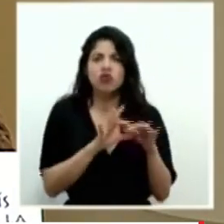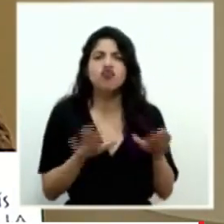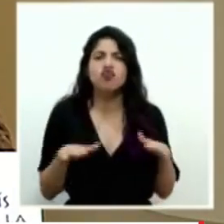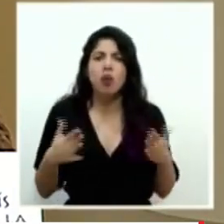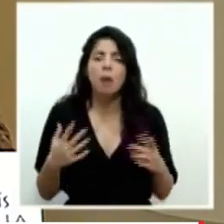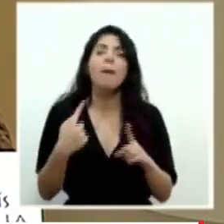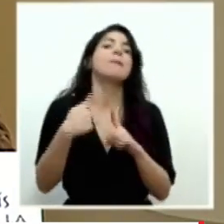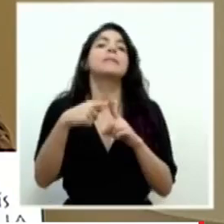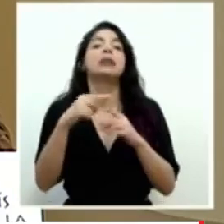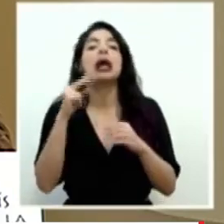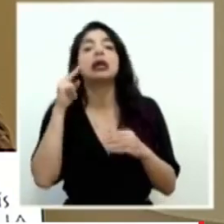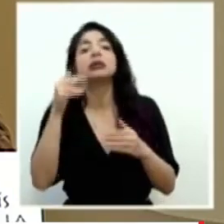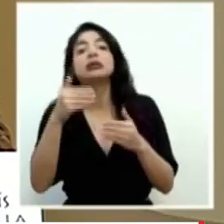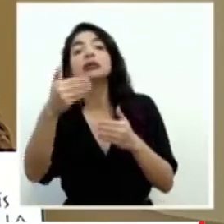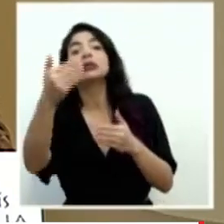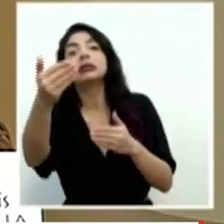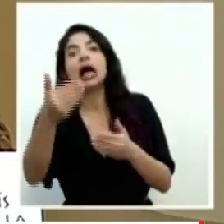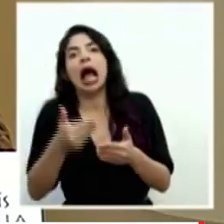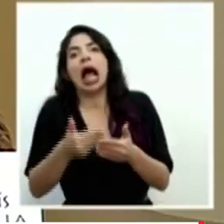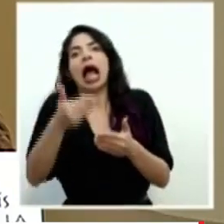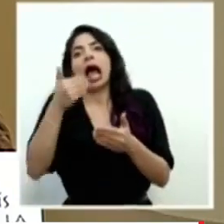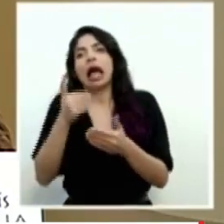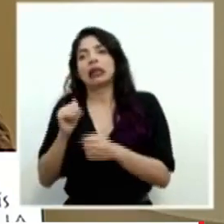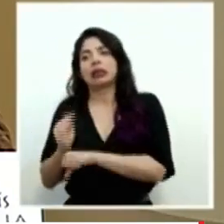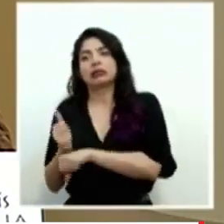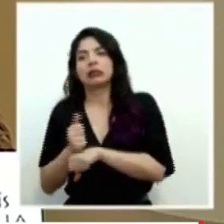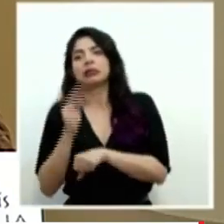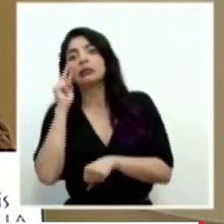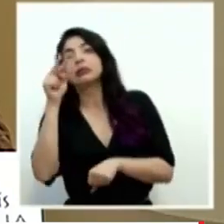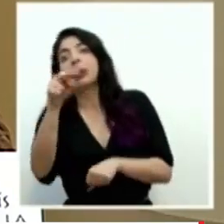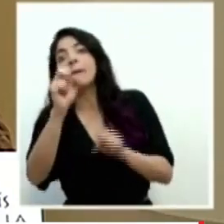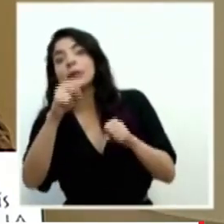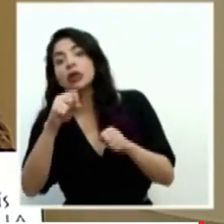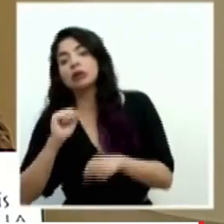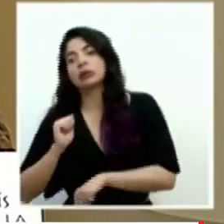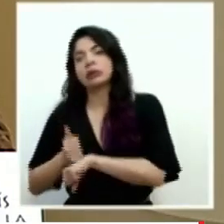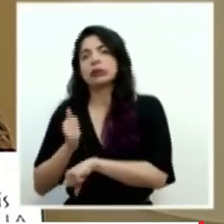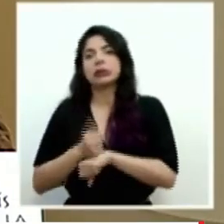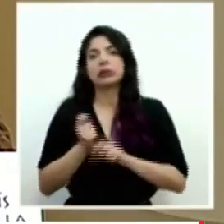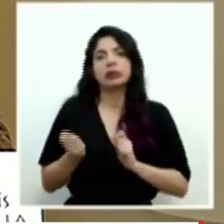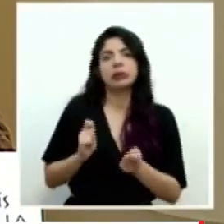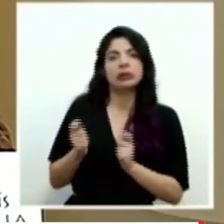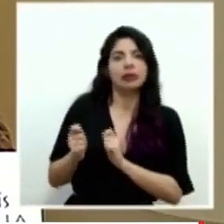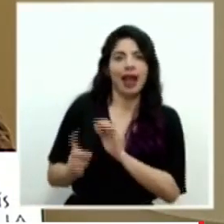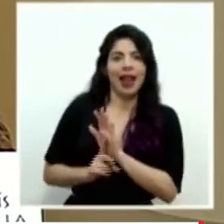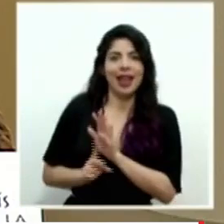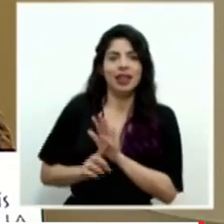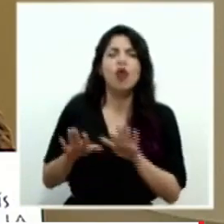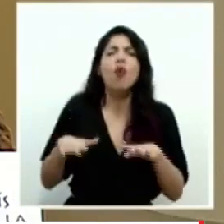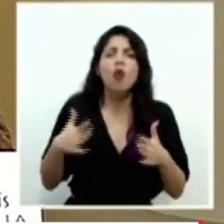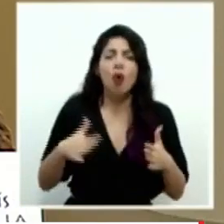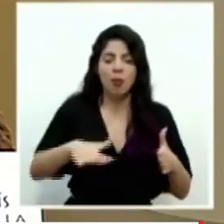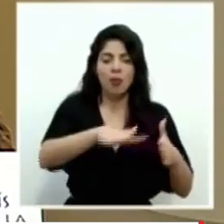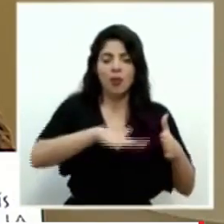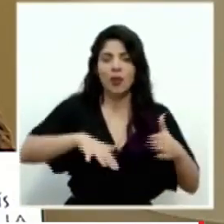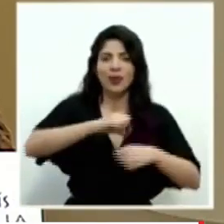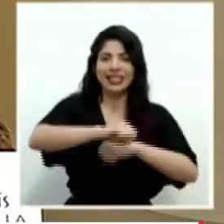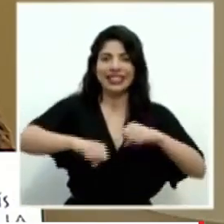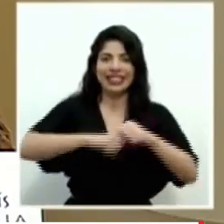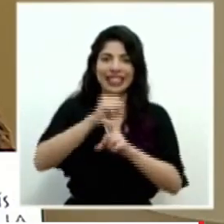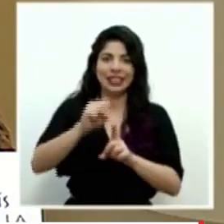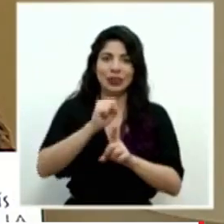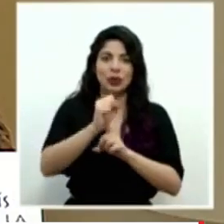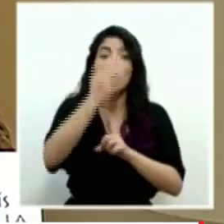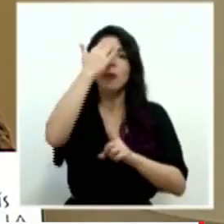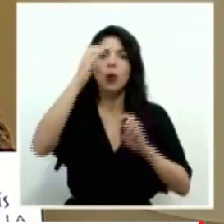comportaría el modelo anticipado de alertas, ¿verdad? Entonces nosotros estamos valorando eso desde la sala de situación, digo